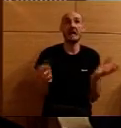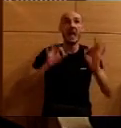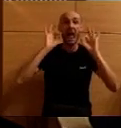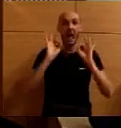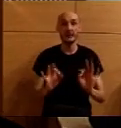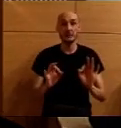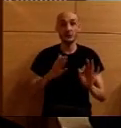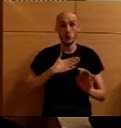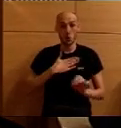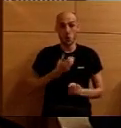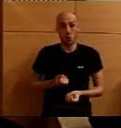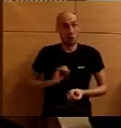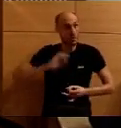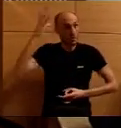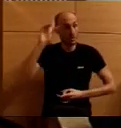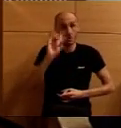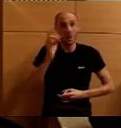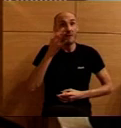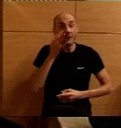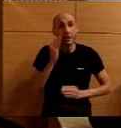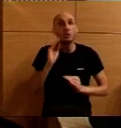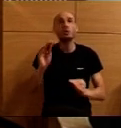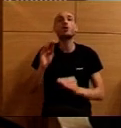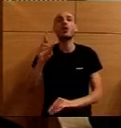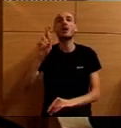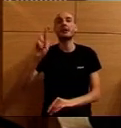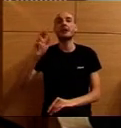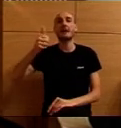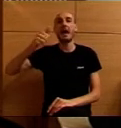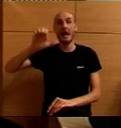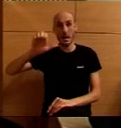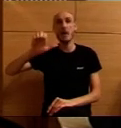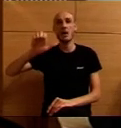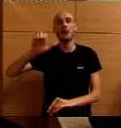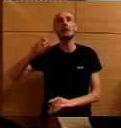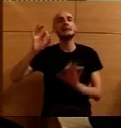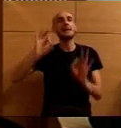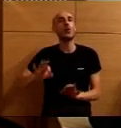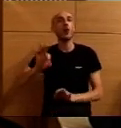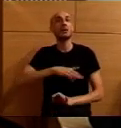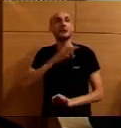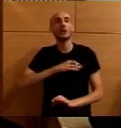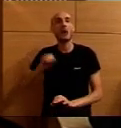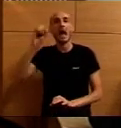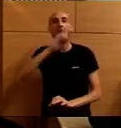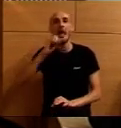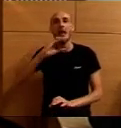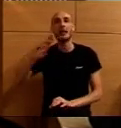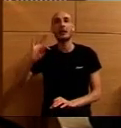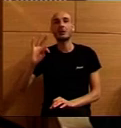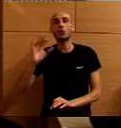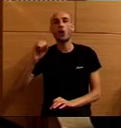definición de la RAE, seguro que el señor Cantó les puede echar una mano. O sea, Nos estamos refiriendo a un texto